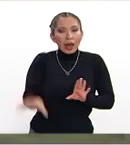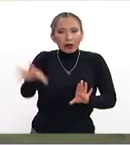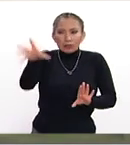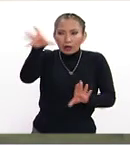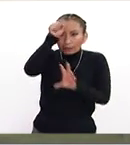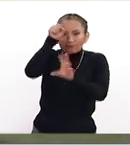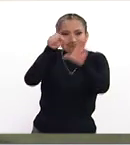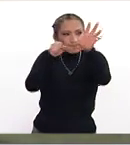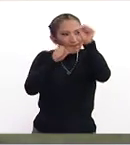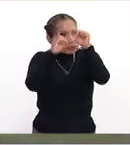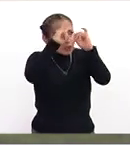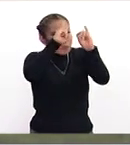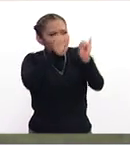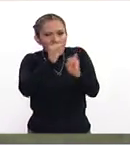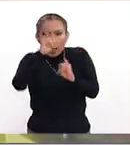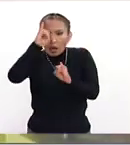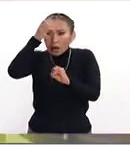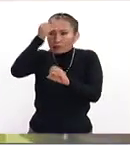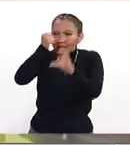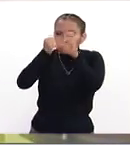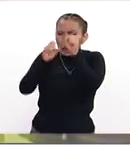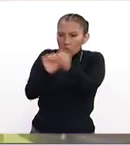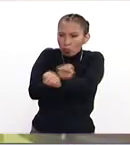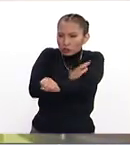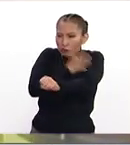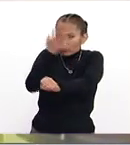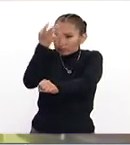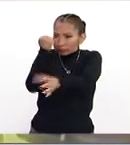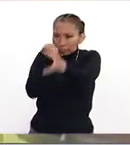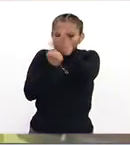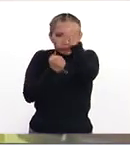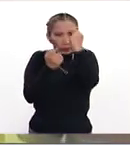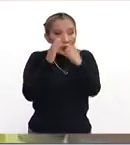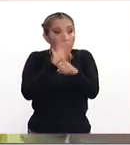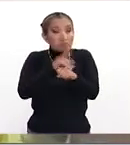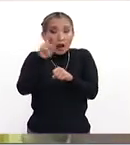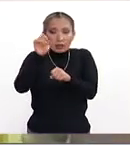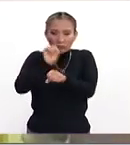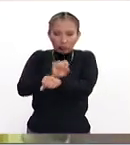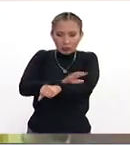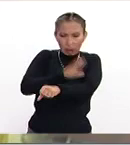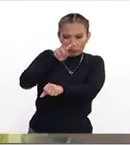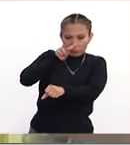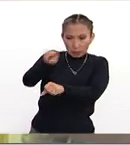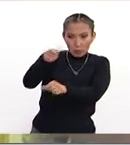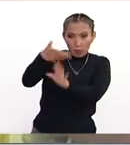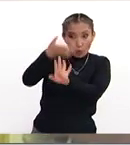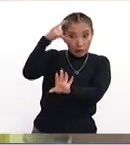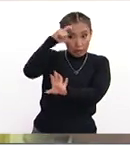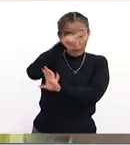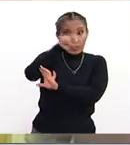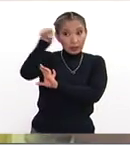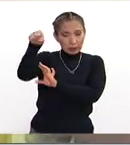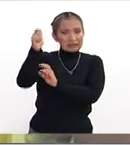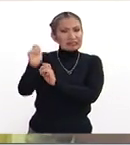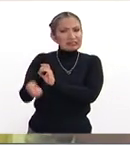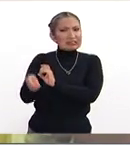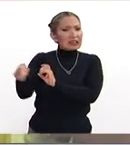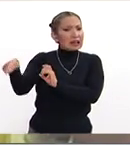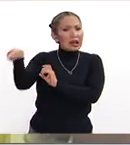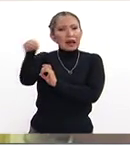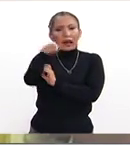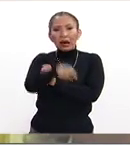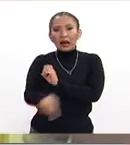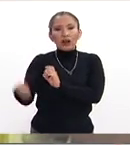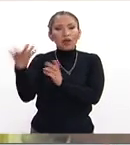atrapar imágenes, para atrapar emociones, sobre todo emociones luego muy complicadas que tienen que ver